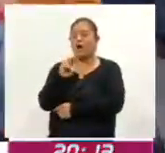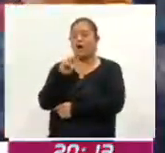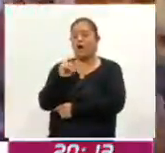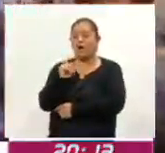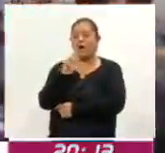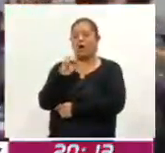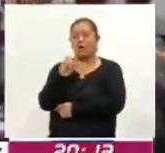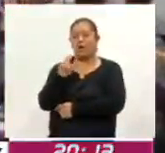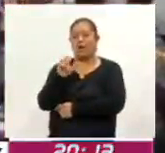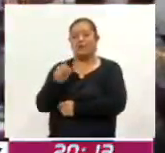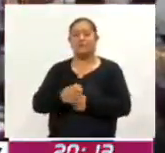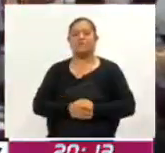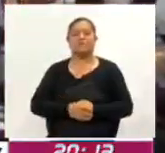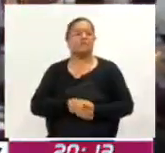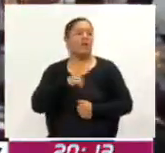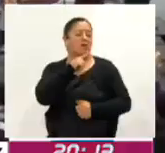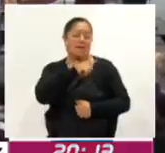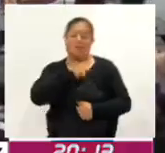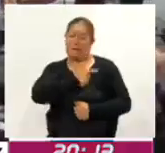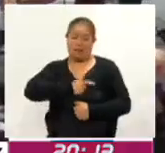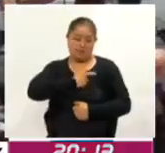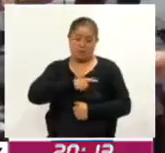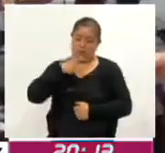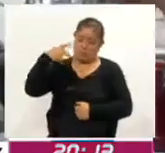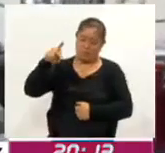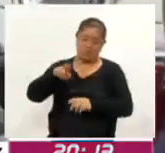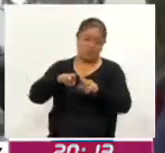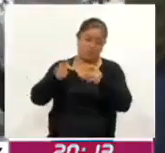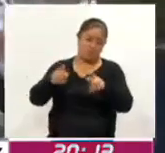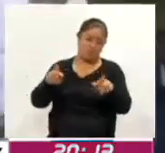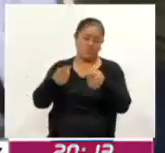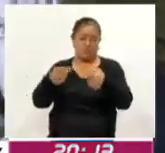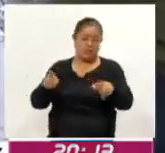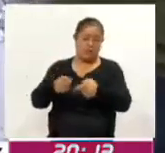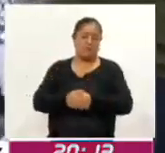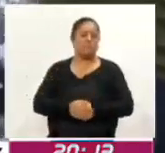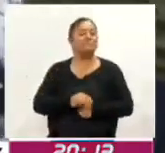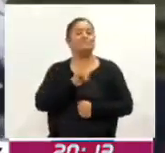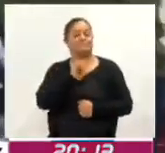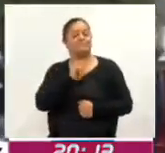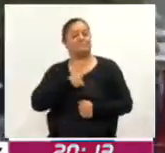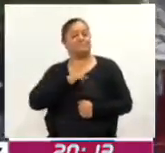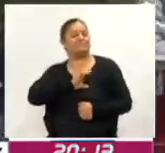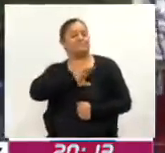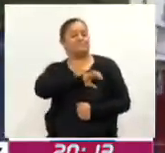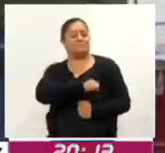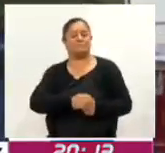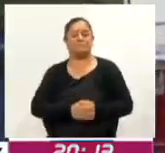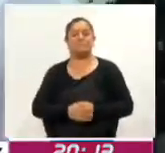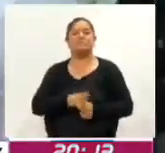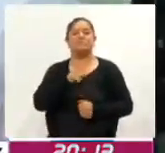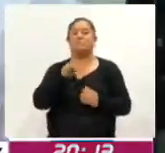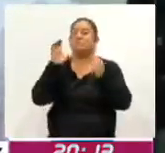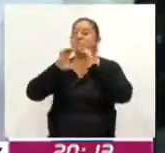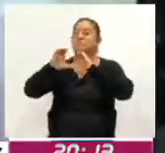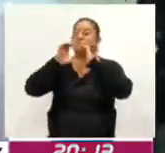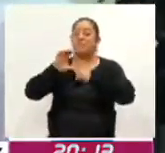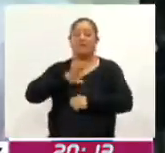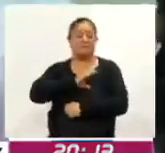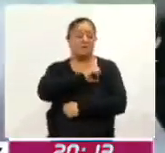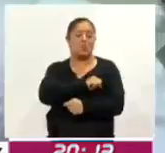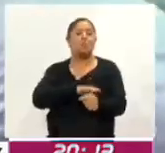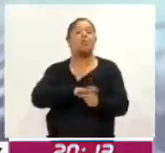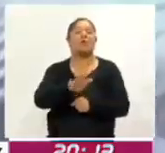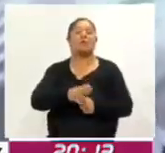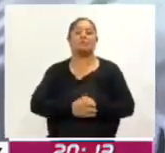¿Usted es fan? ¿Le gusta su música? Sí, me encanta esa música de los dos. ¿Cuáles son sus canciones favoritas? La